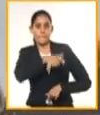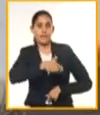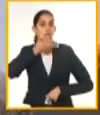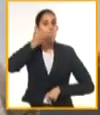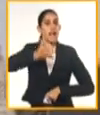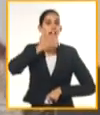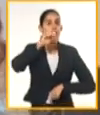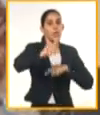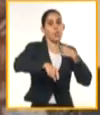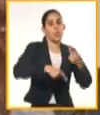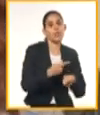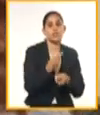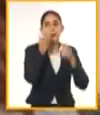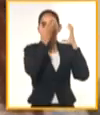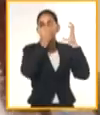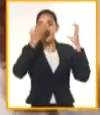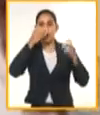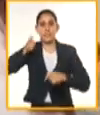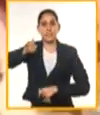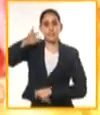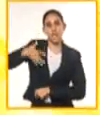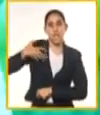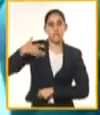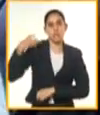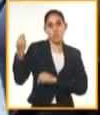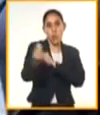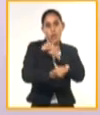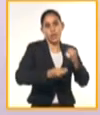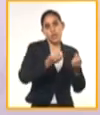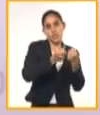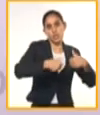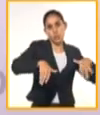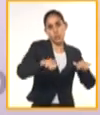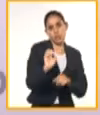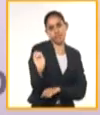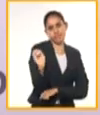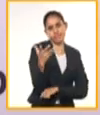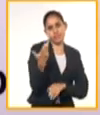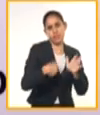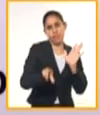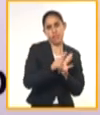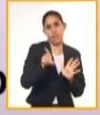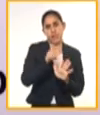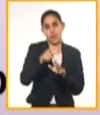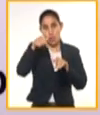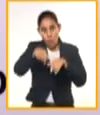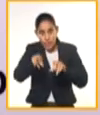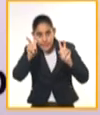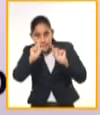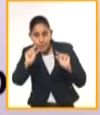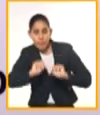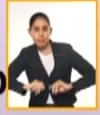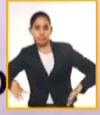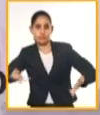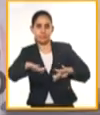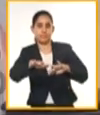afirmar que el mandatario argentino pasó de rockstar mundial a estafador global. Hoy en la mesa redonda.